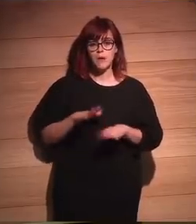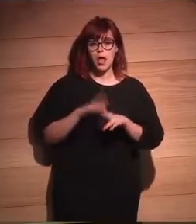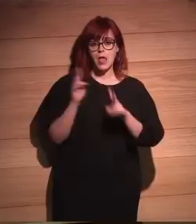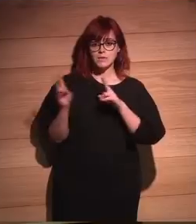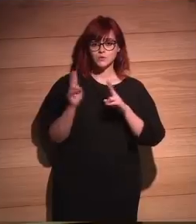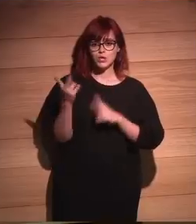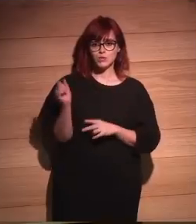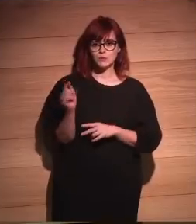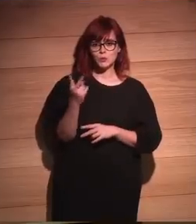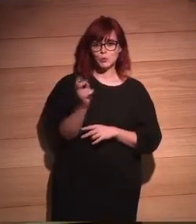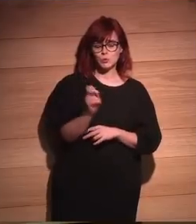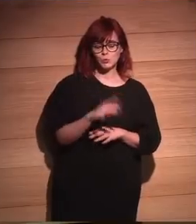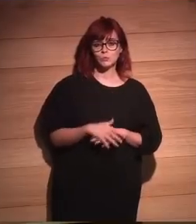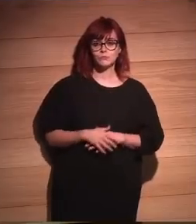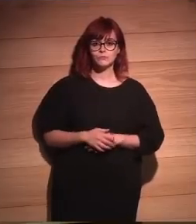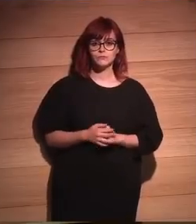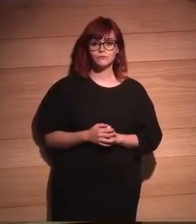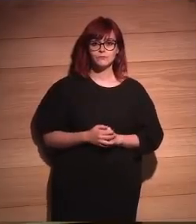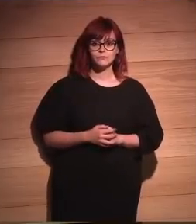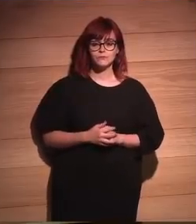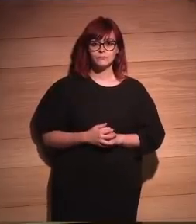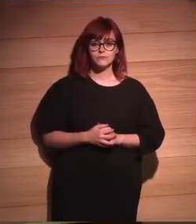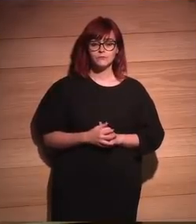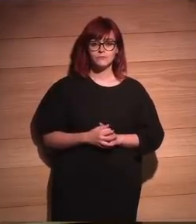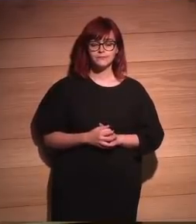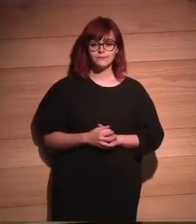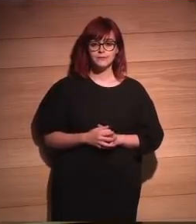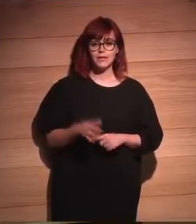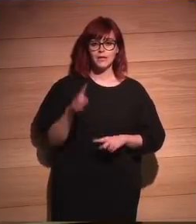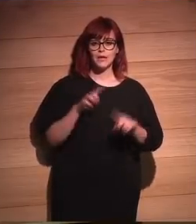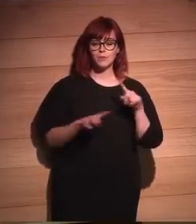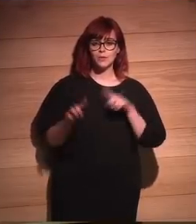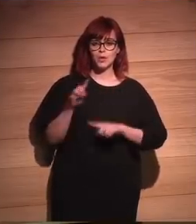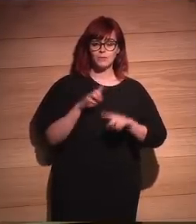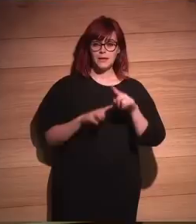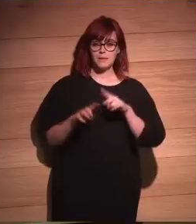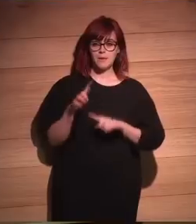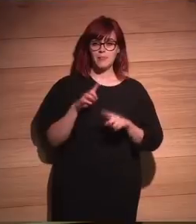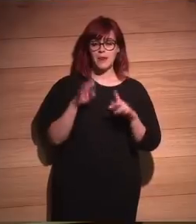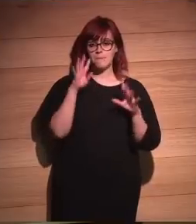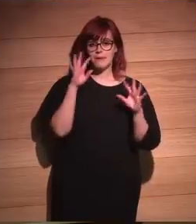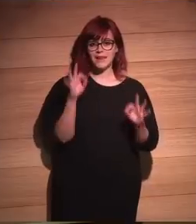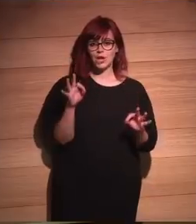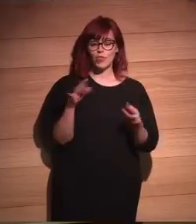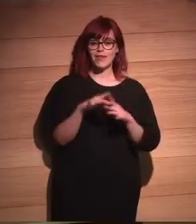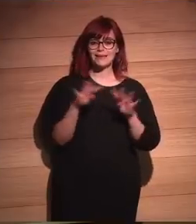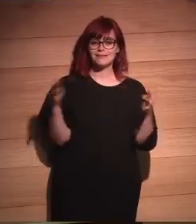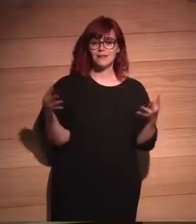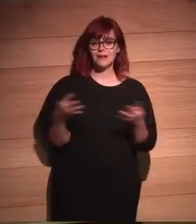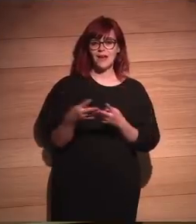minutos a cada uno, en los 2 minutos finales. Vale, has mencionado antes el problema del peligro de la fragmentación de